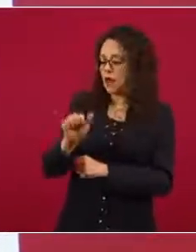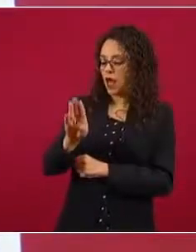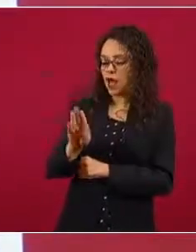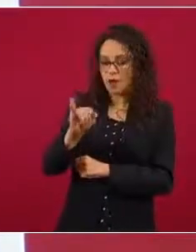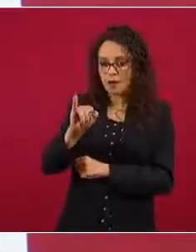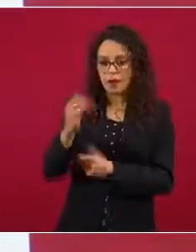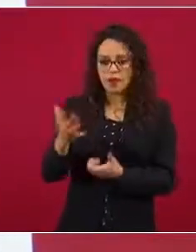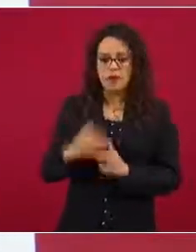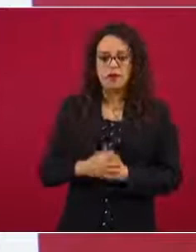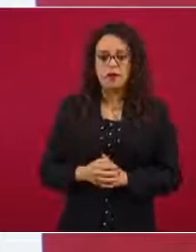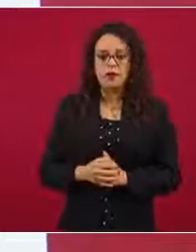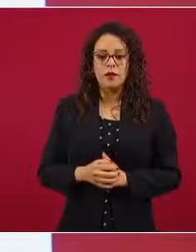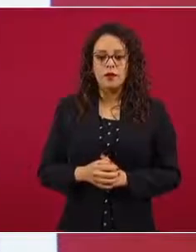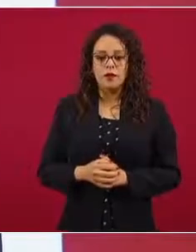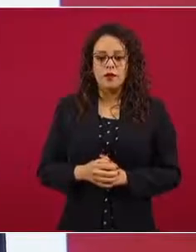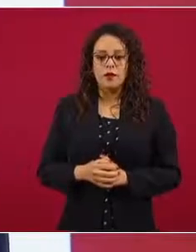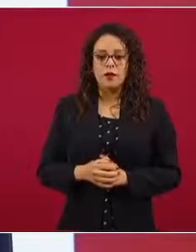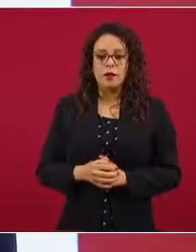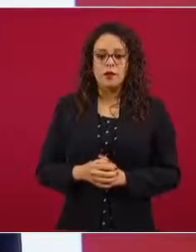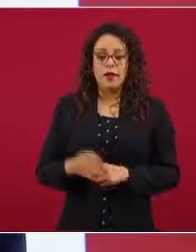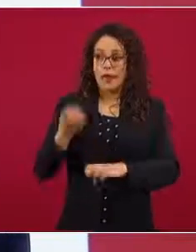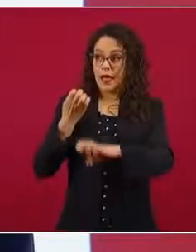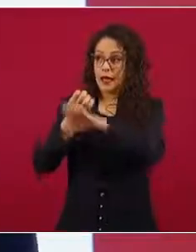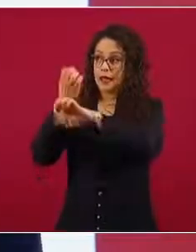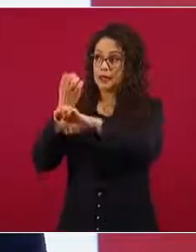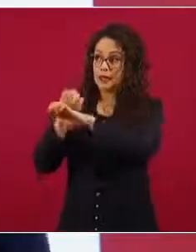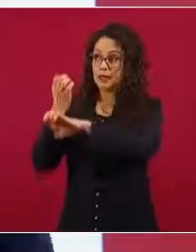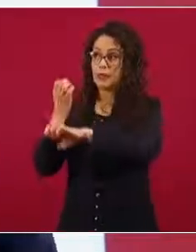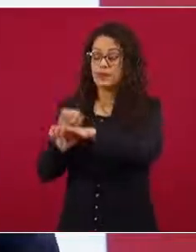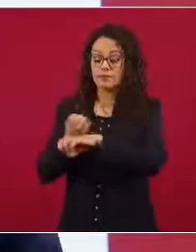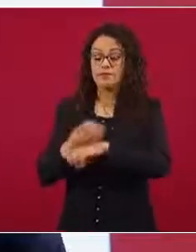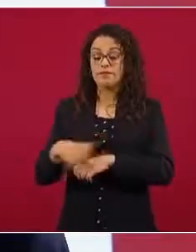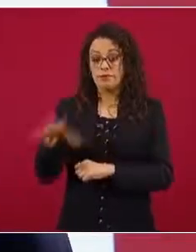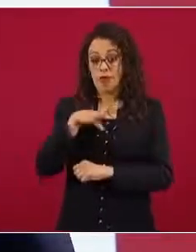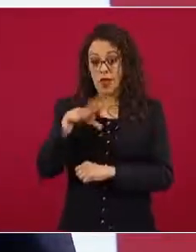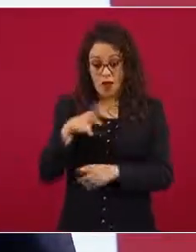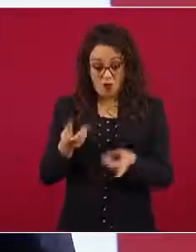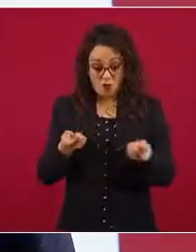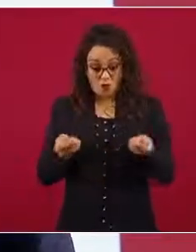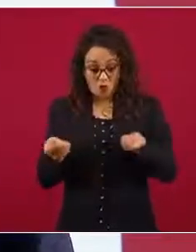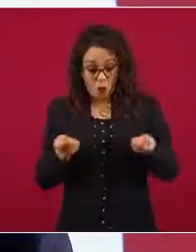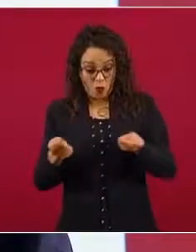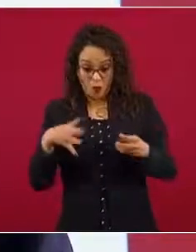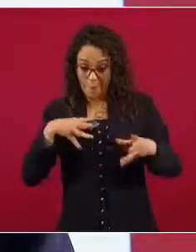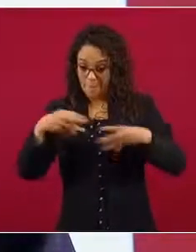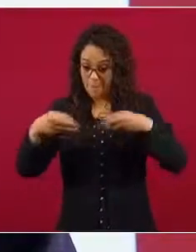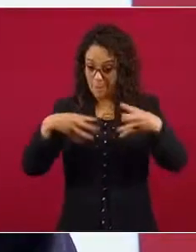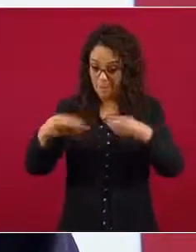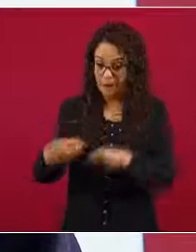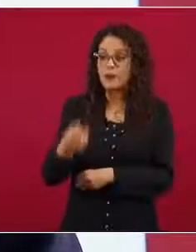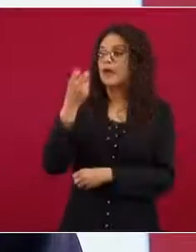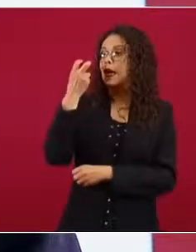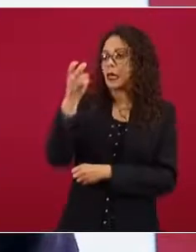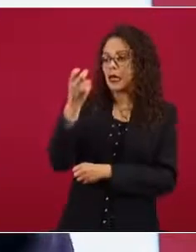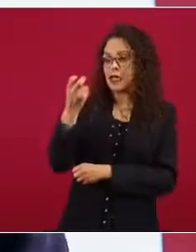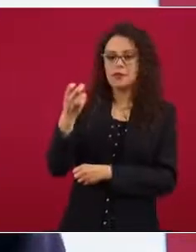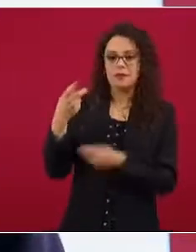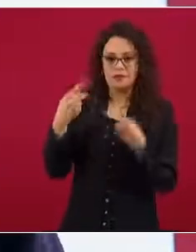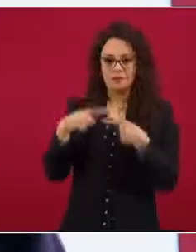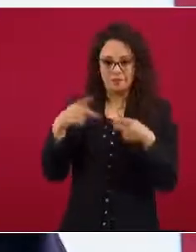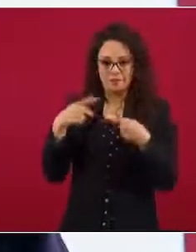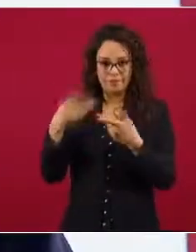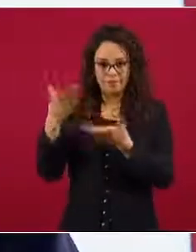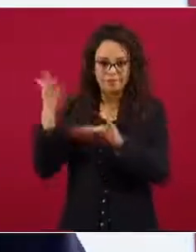estados donde ya hay más control de la pandemia, donde ya no